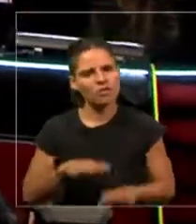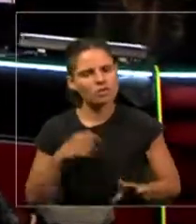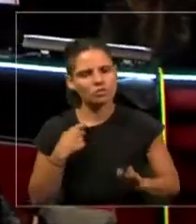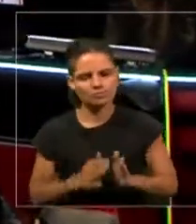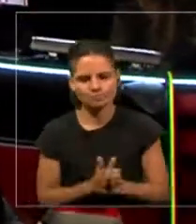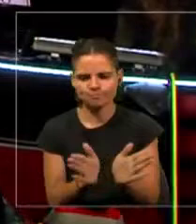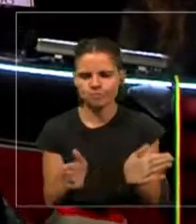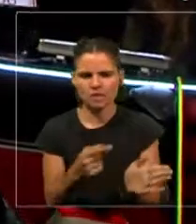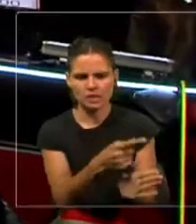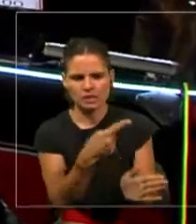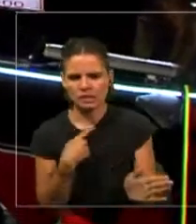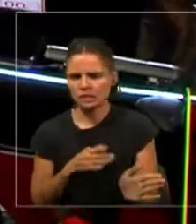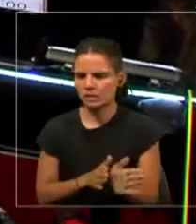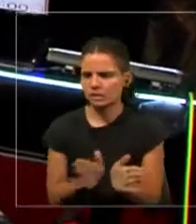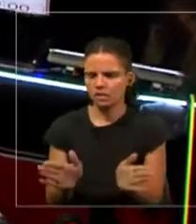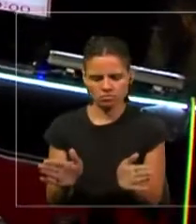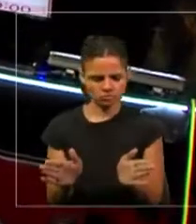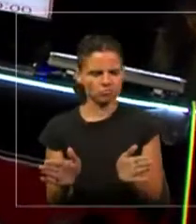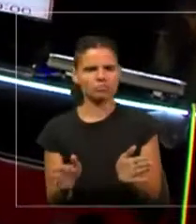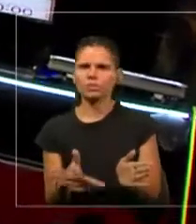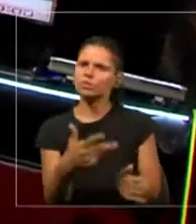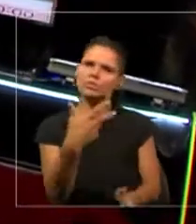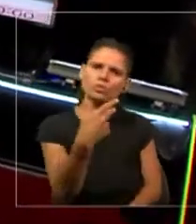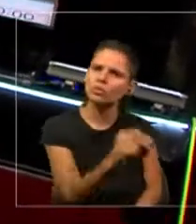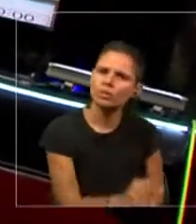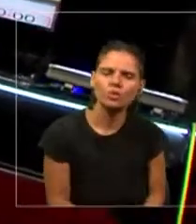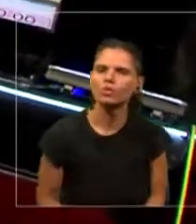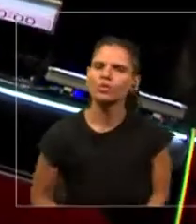nuestra integridad